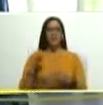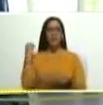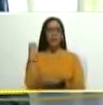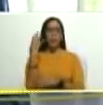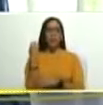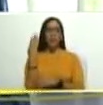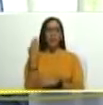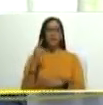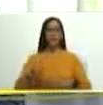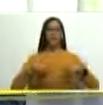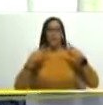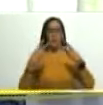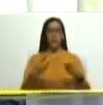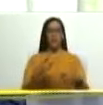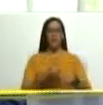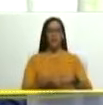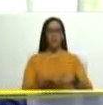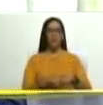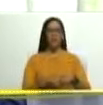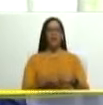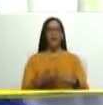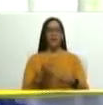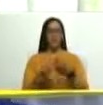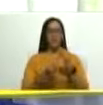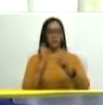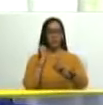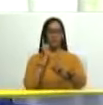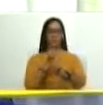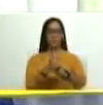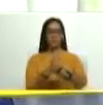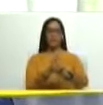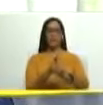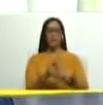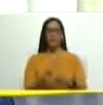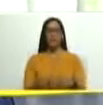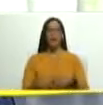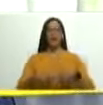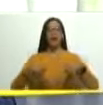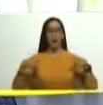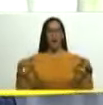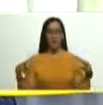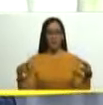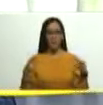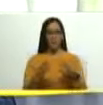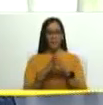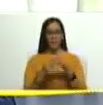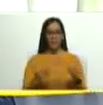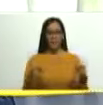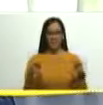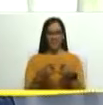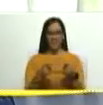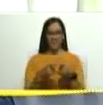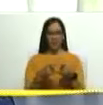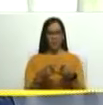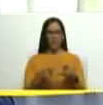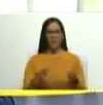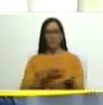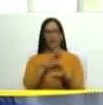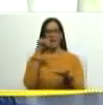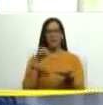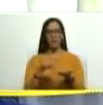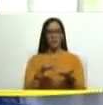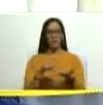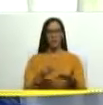Nueva Época. Ha sido un reto grande, gigante, para todo este equipo, tanto a nivel